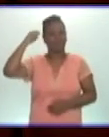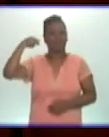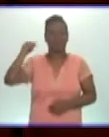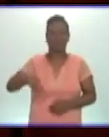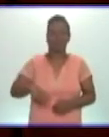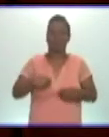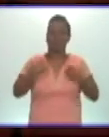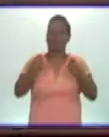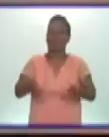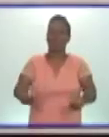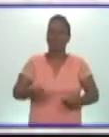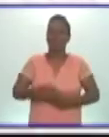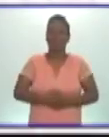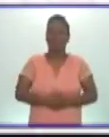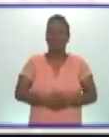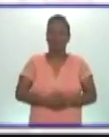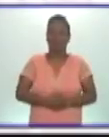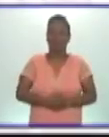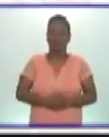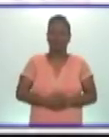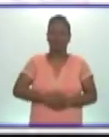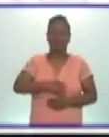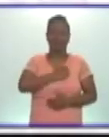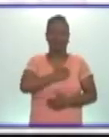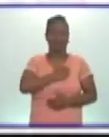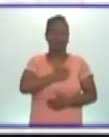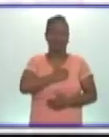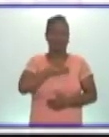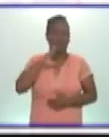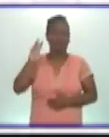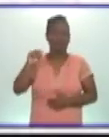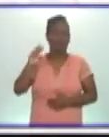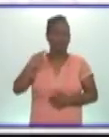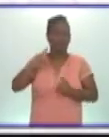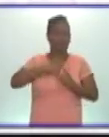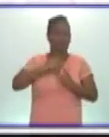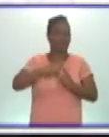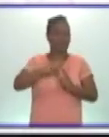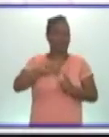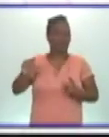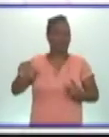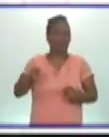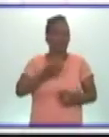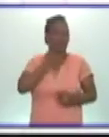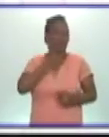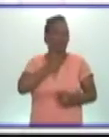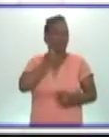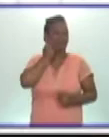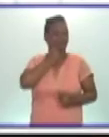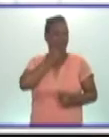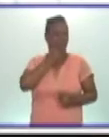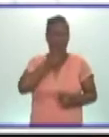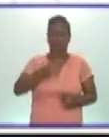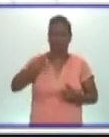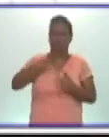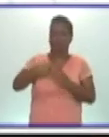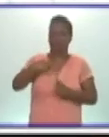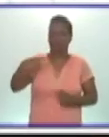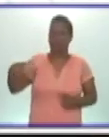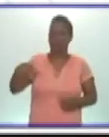ofrecer. Quiero platicar de uno de mis temas favoritos, la suma y resta de monomios. Pero antes de